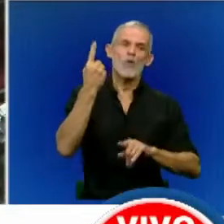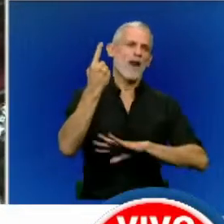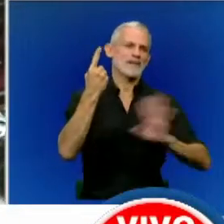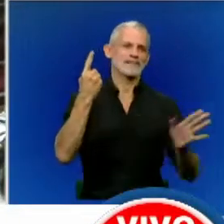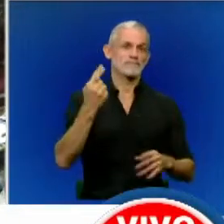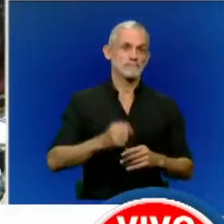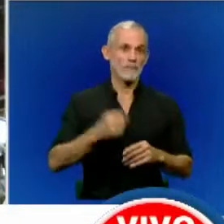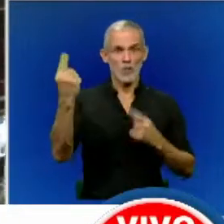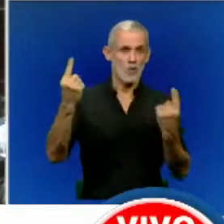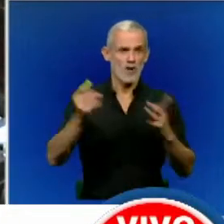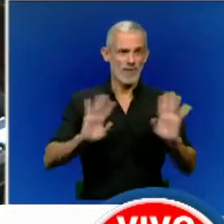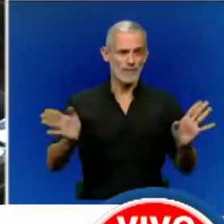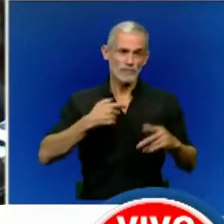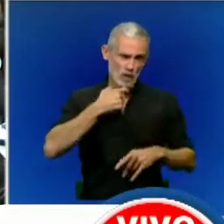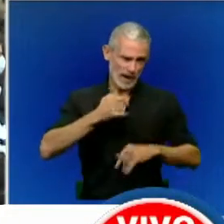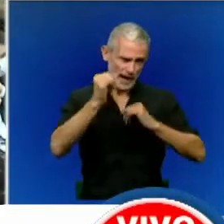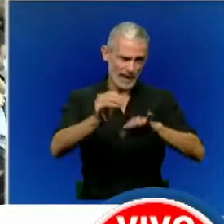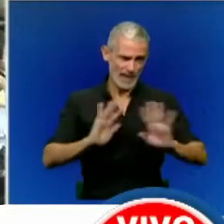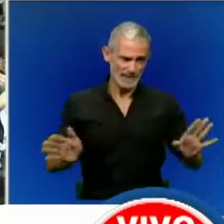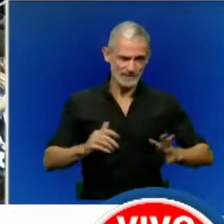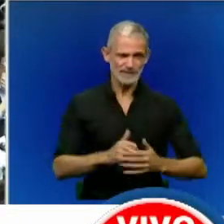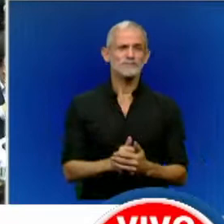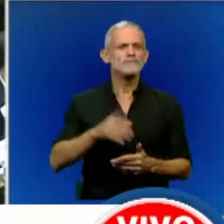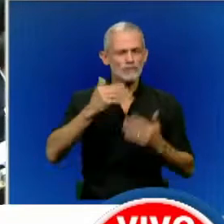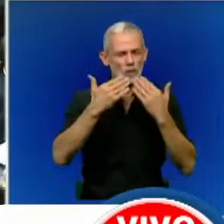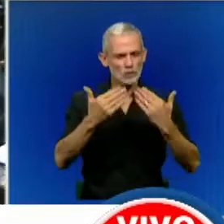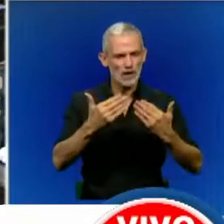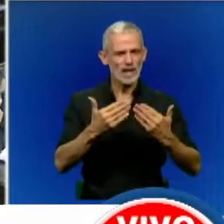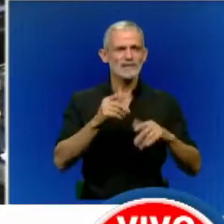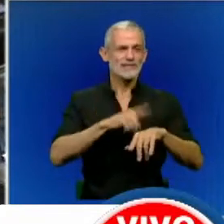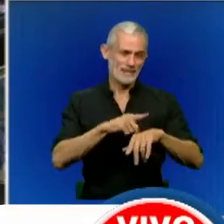Senado. Esto es lo que quería manifestar, presidente. Le agradezco